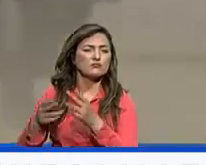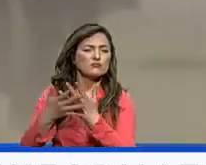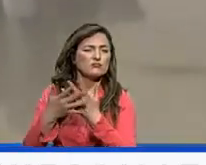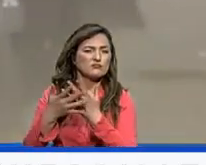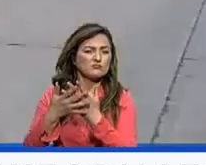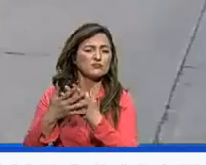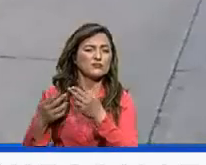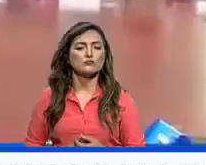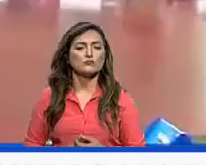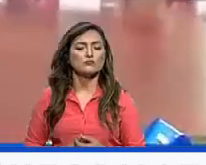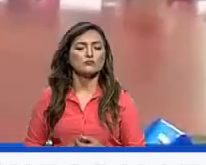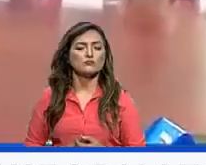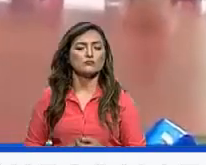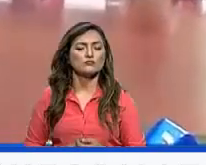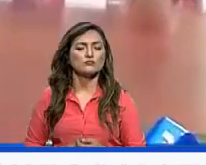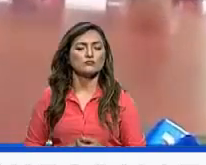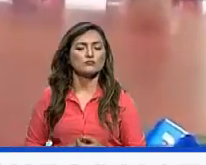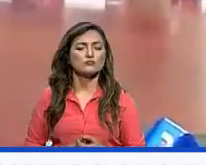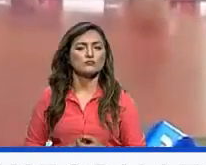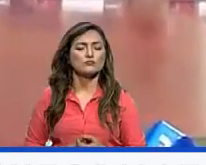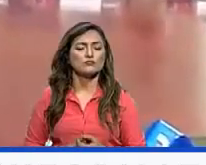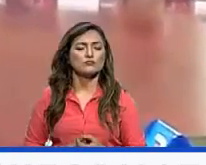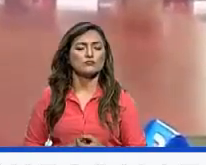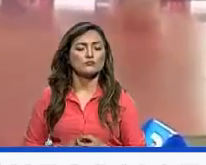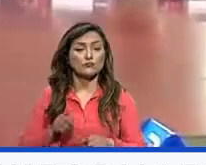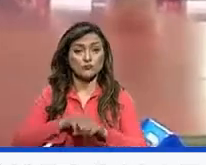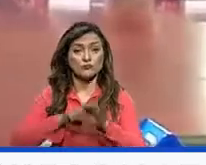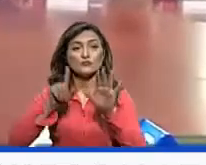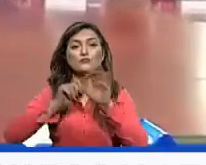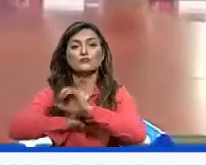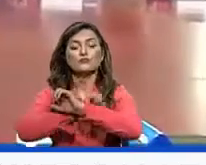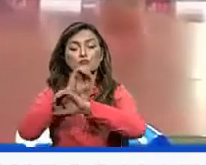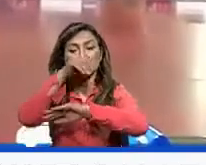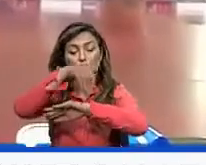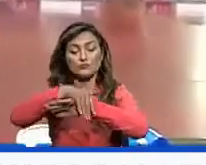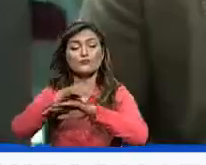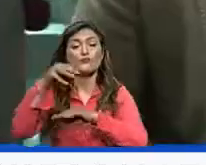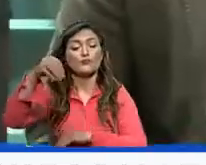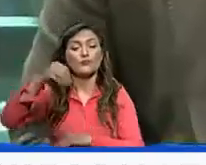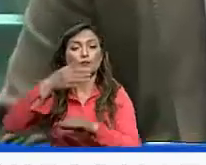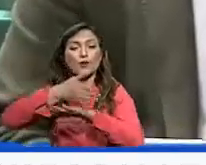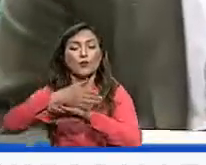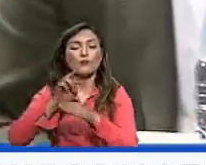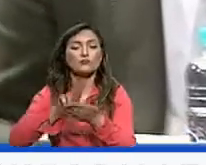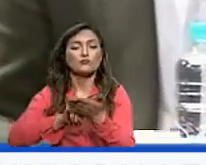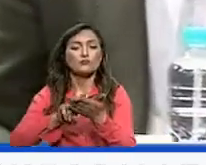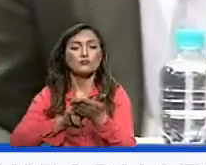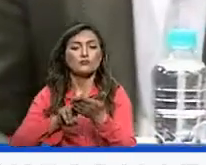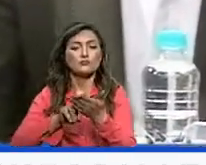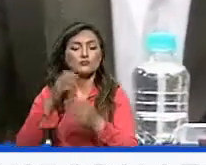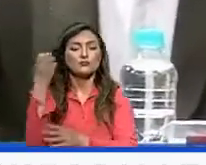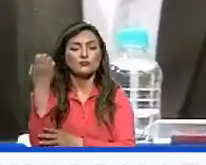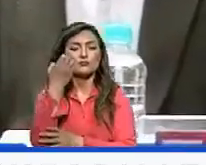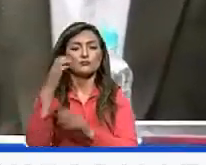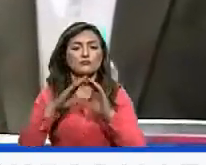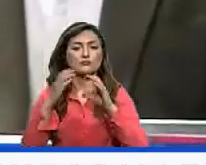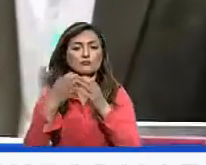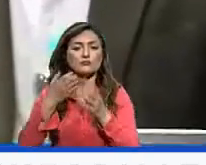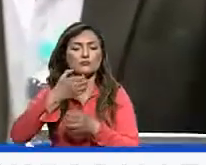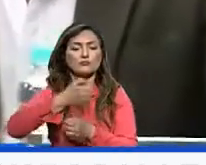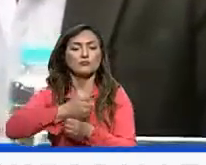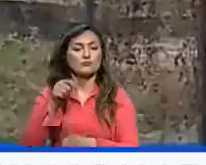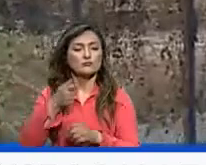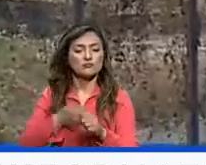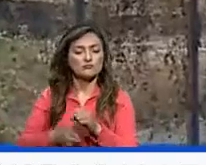reportaje. Pasadas las 6 de la tarde de este miércoles y luego de una reunión de emergencia del Comité de Seguridad, el